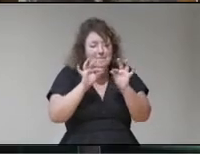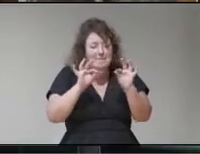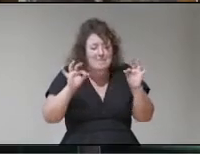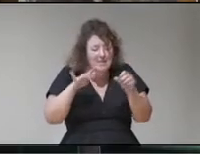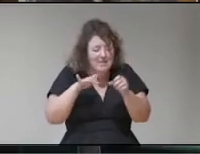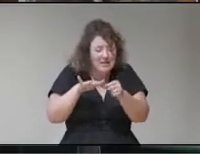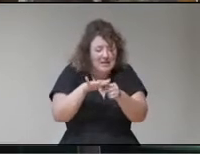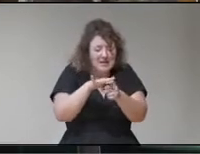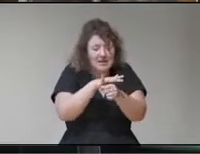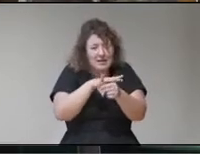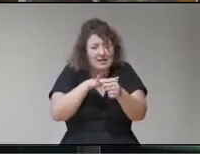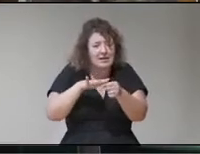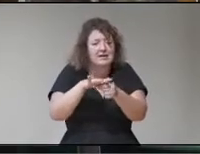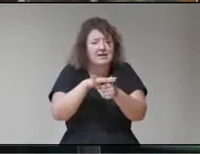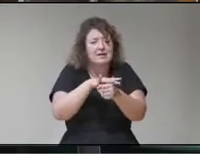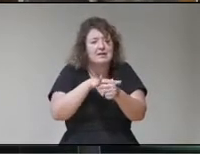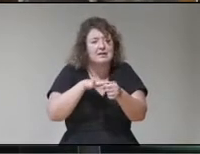que